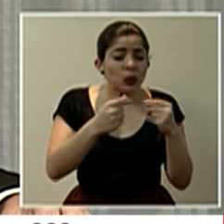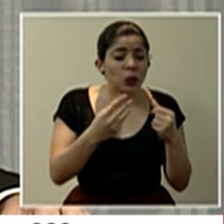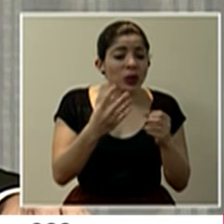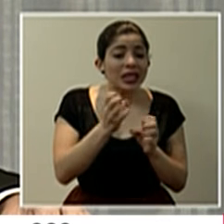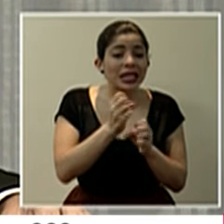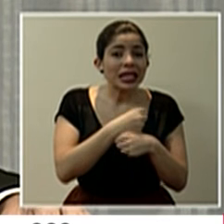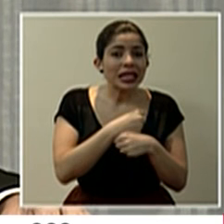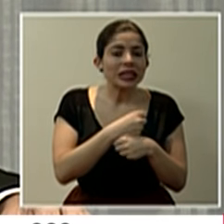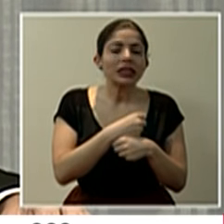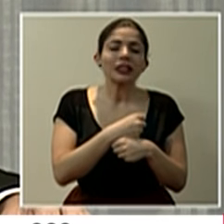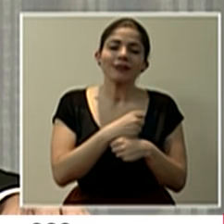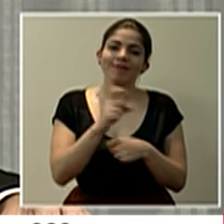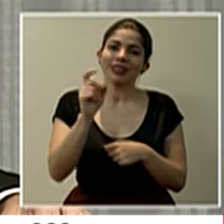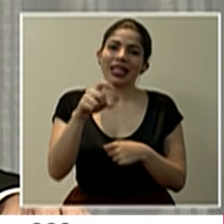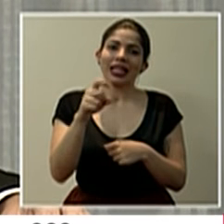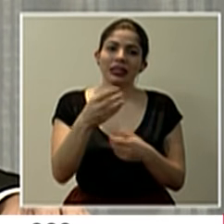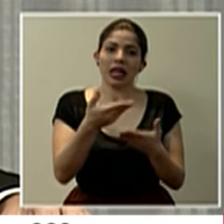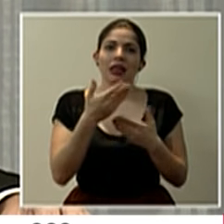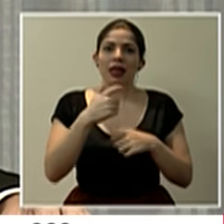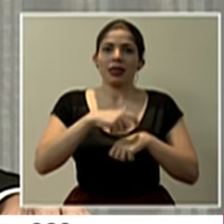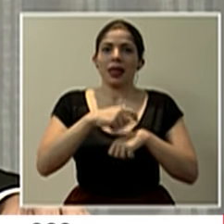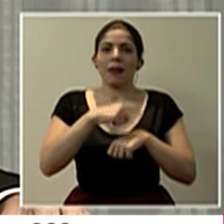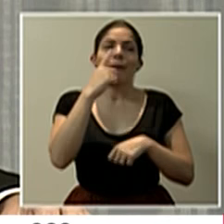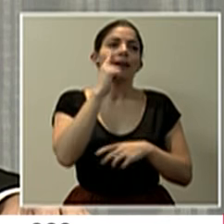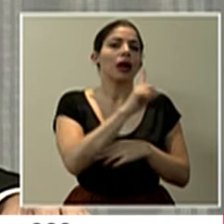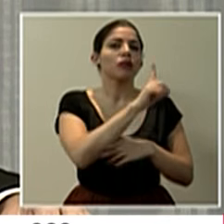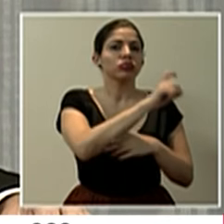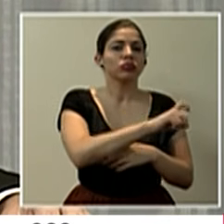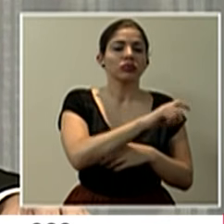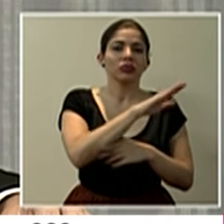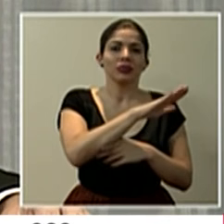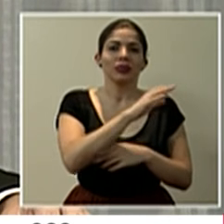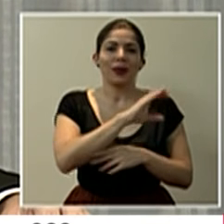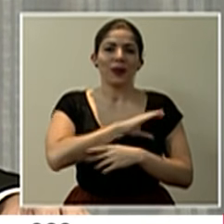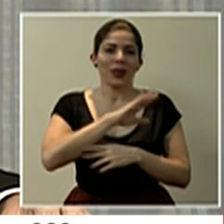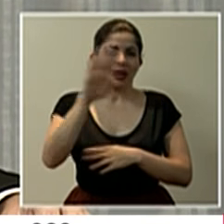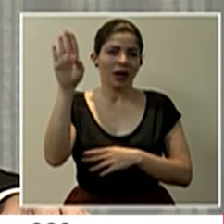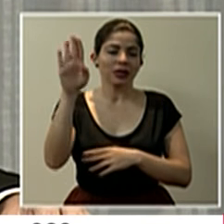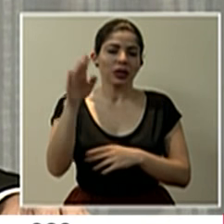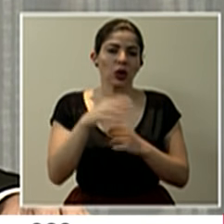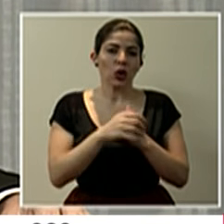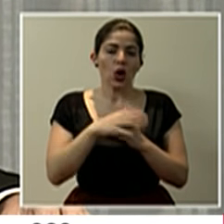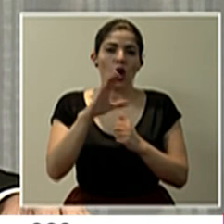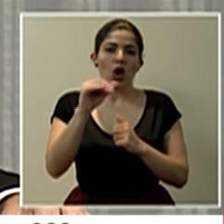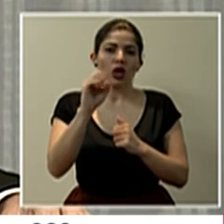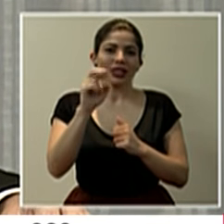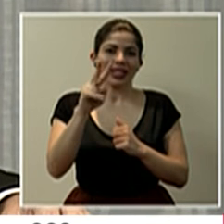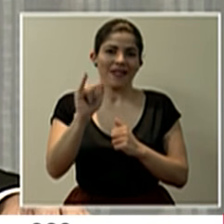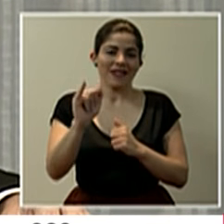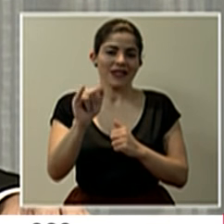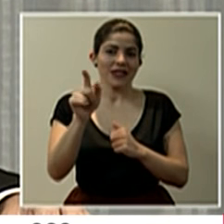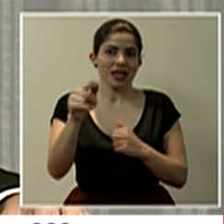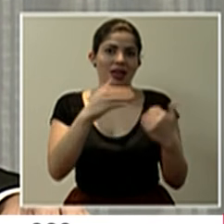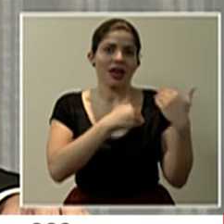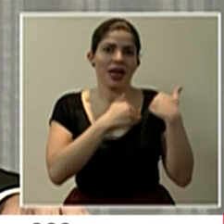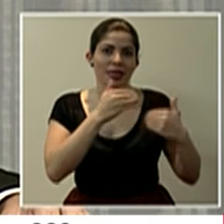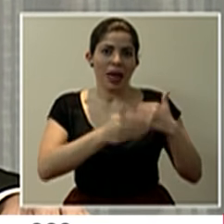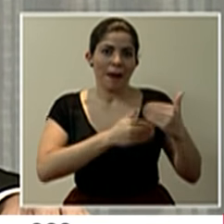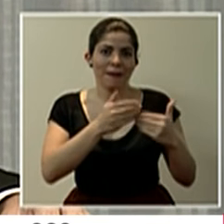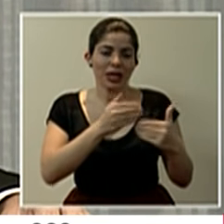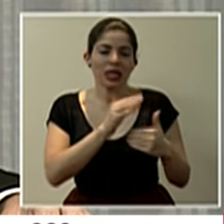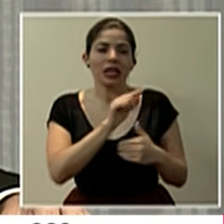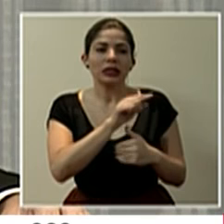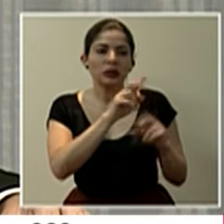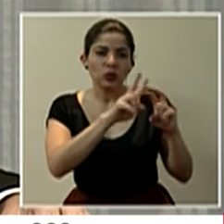impugnado, pues tendrían que darnos el espacio para hacer la consulta a tránsito, a COSEBI, que es para la tramitología.